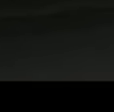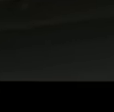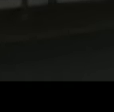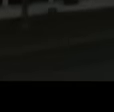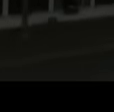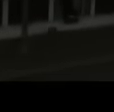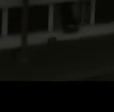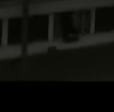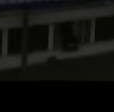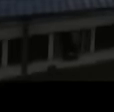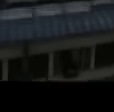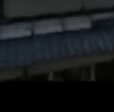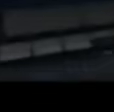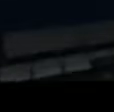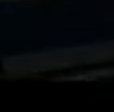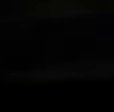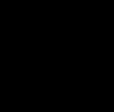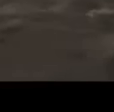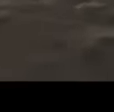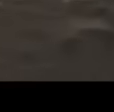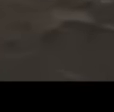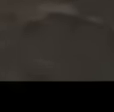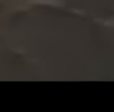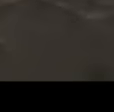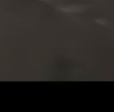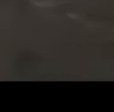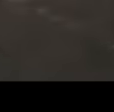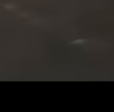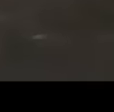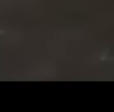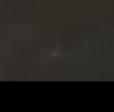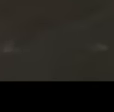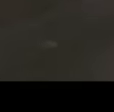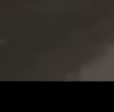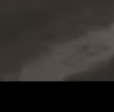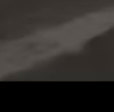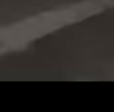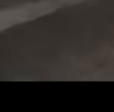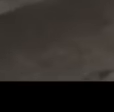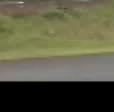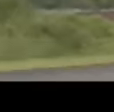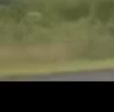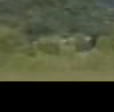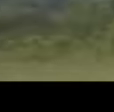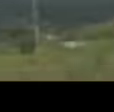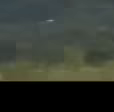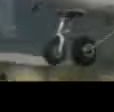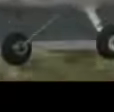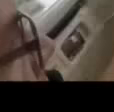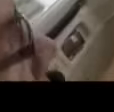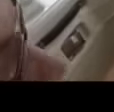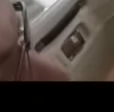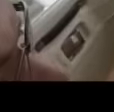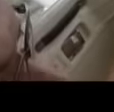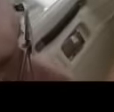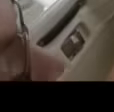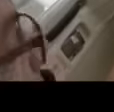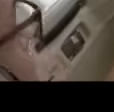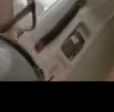la base de la civilización europea y sudamérica dentro de la cueva de los daños